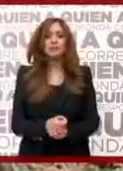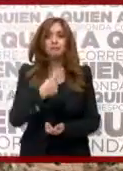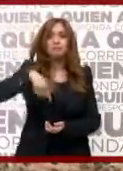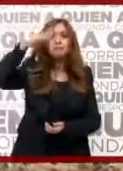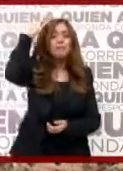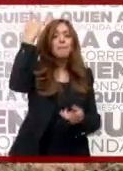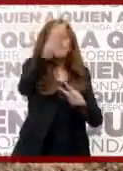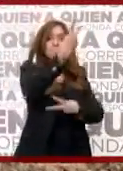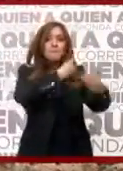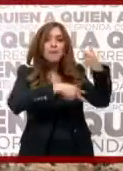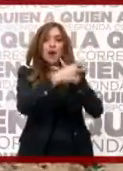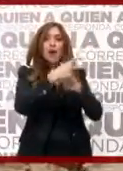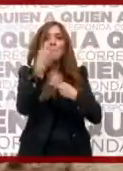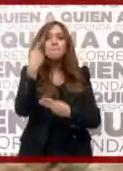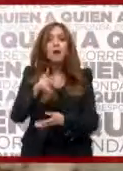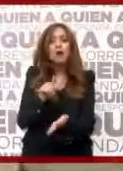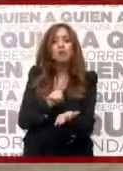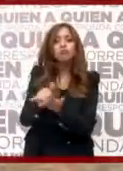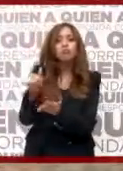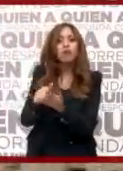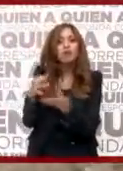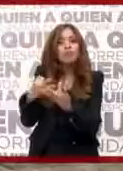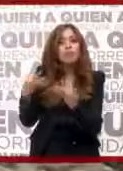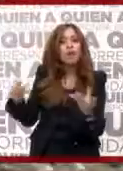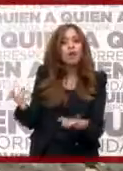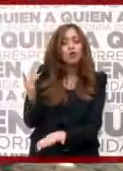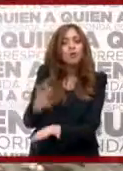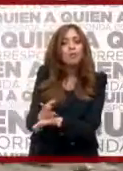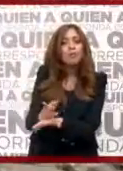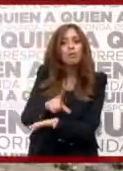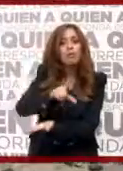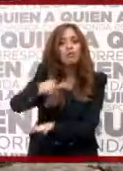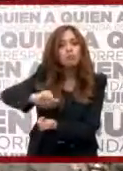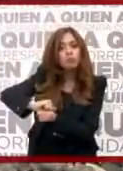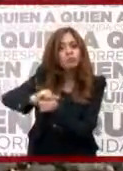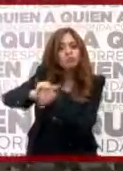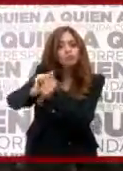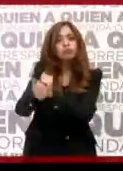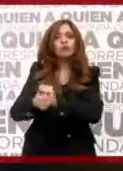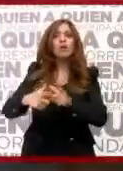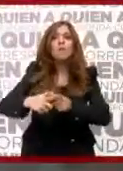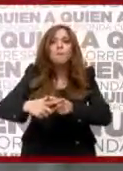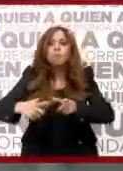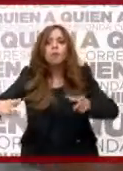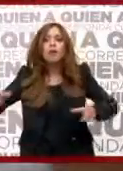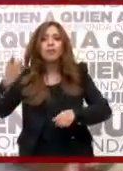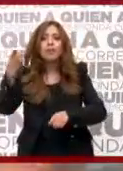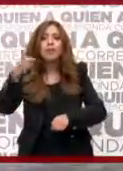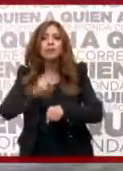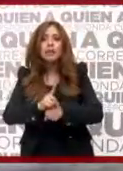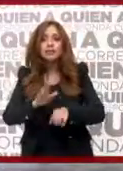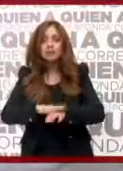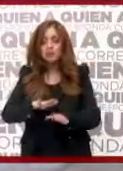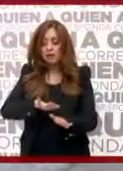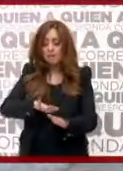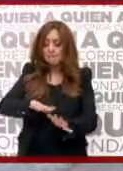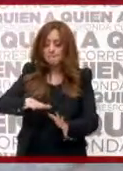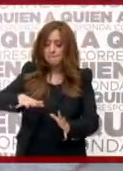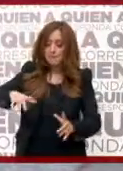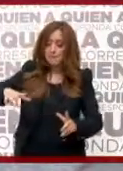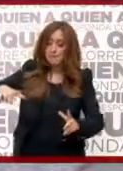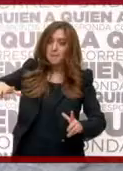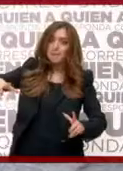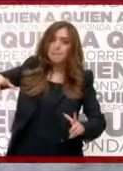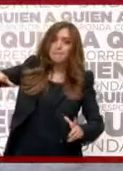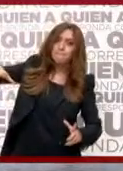más le echaron tierra. Y se abrió después de eso, unos 3 días después, se abrió más hacia acá